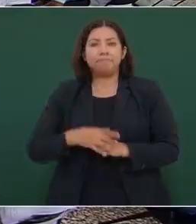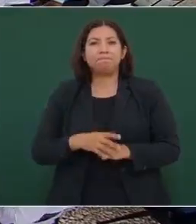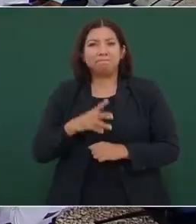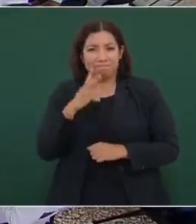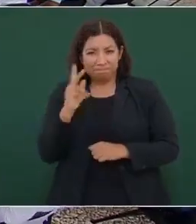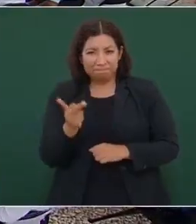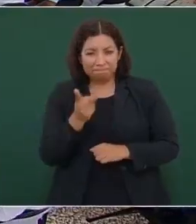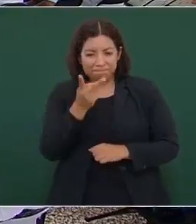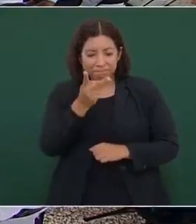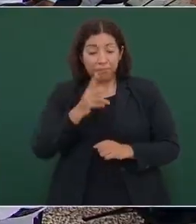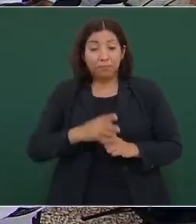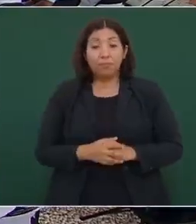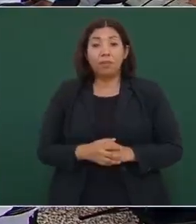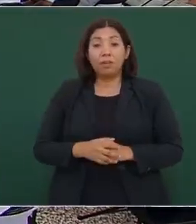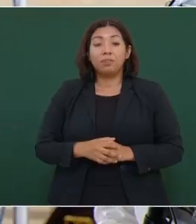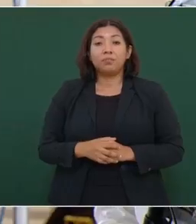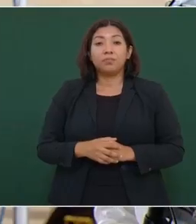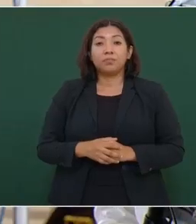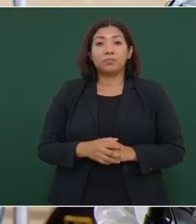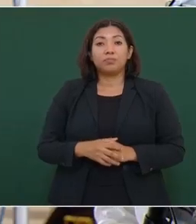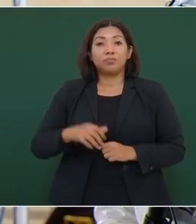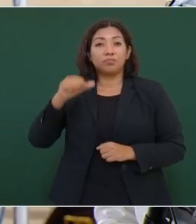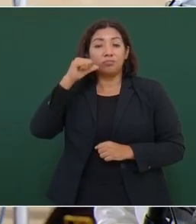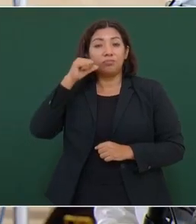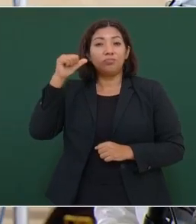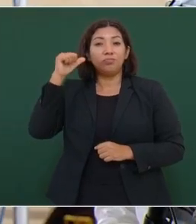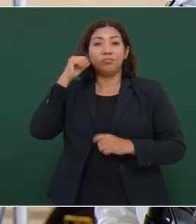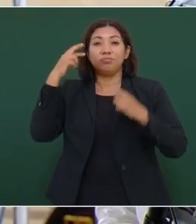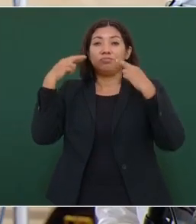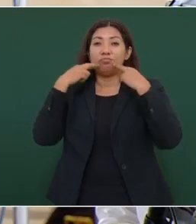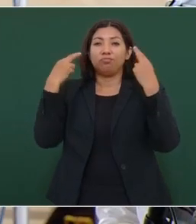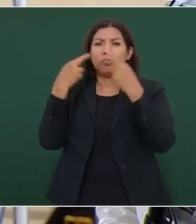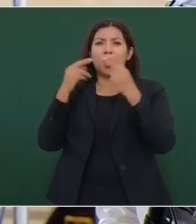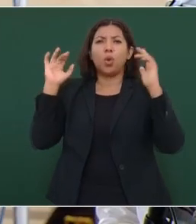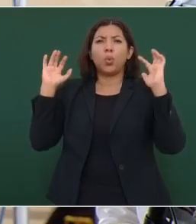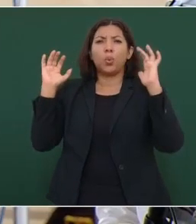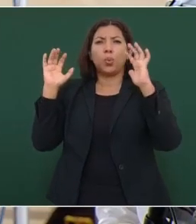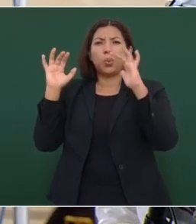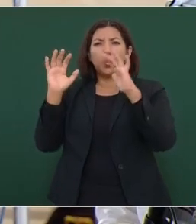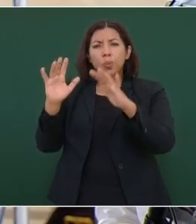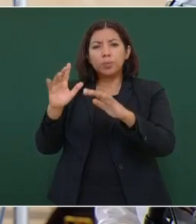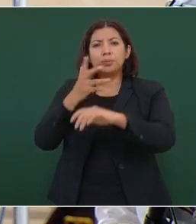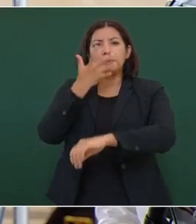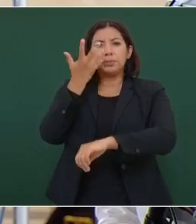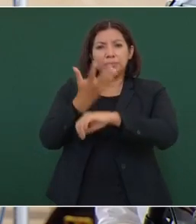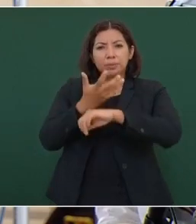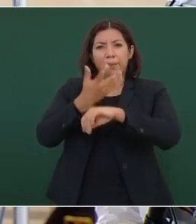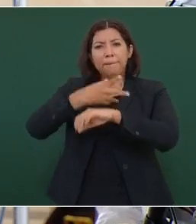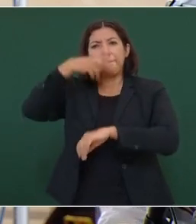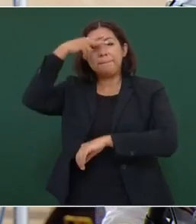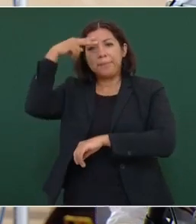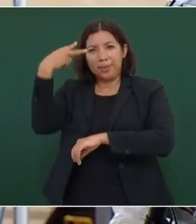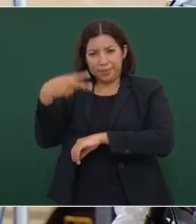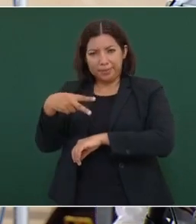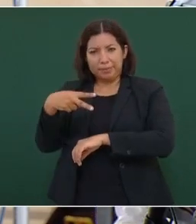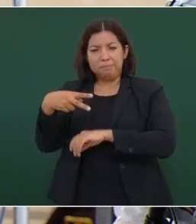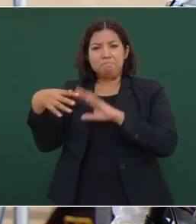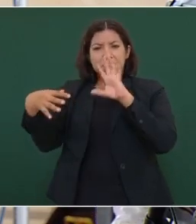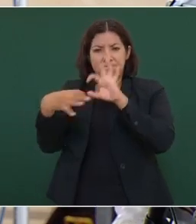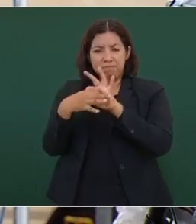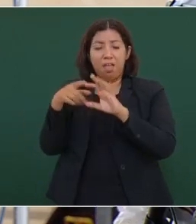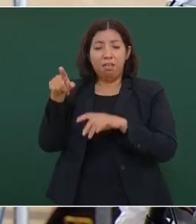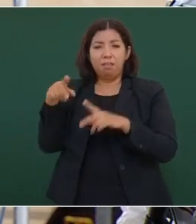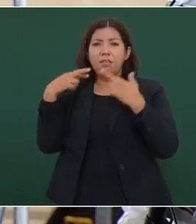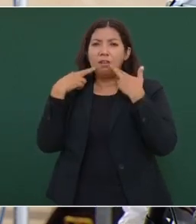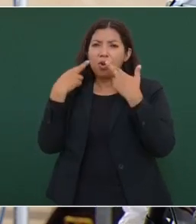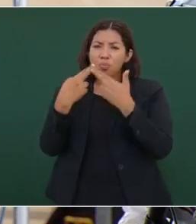celebró esta reunión de alto nivel México-Estados Unidos. Al final se dio una conferencia, se habló de acuerdos, de compromisos en